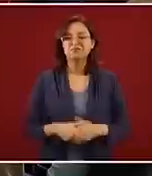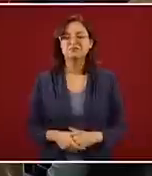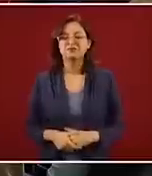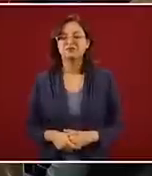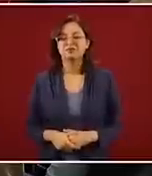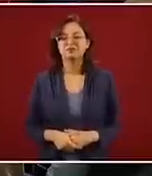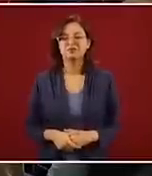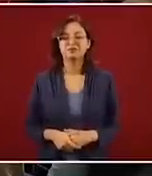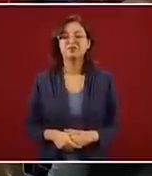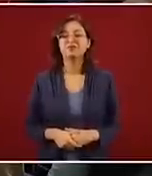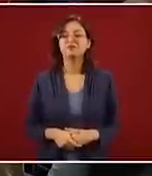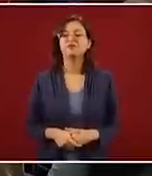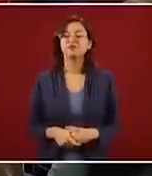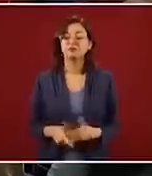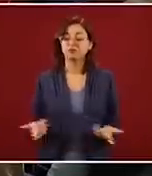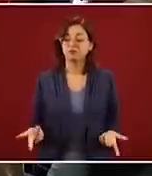En que en efecto